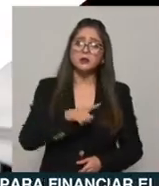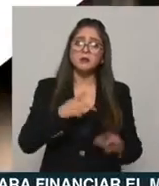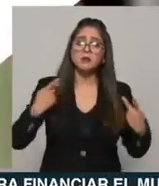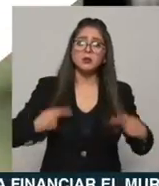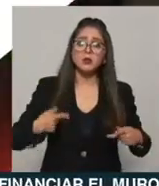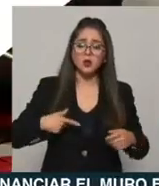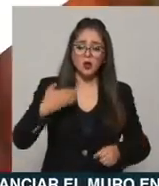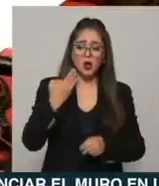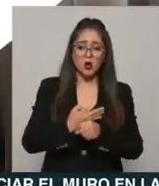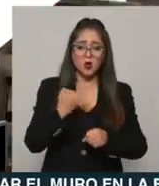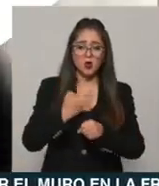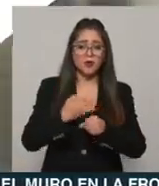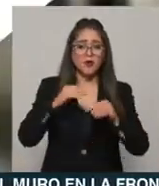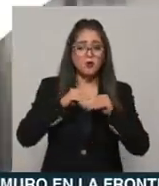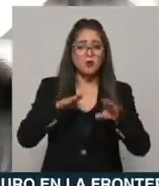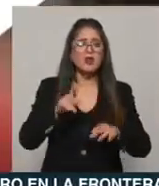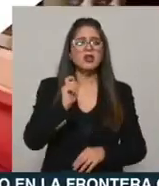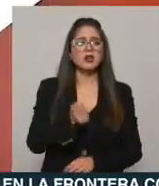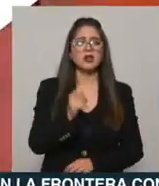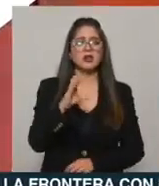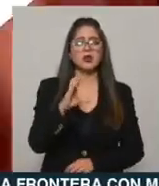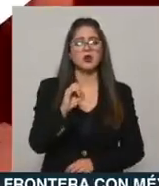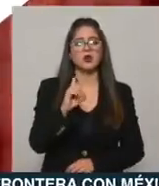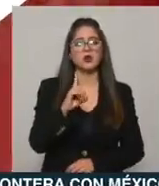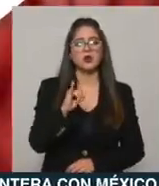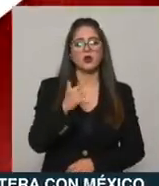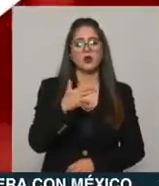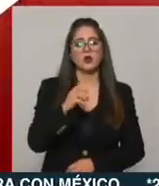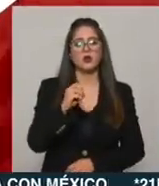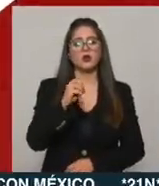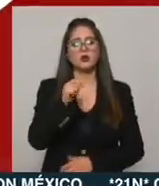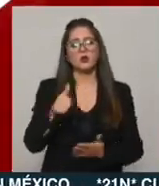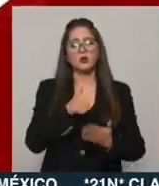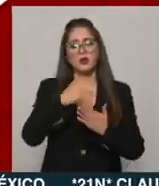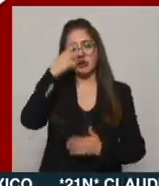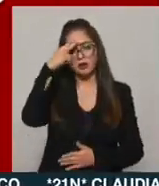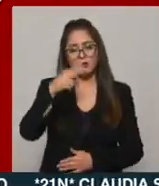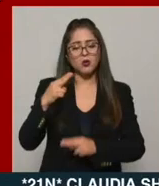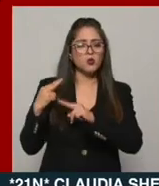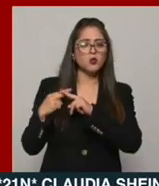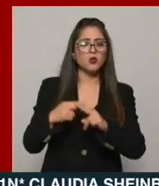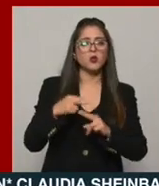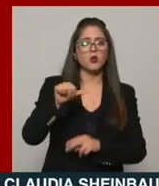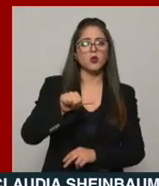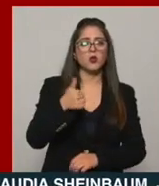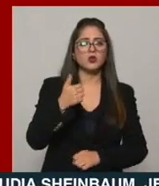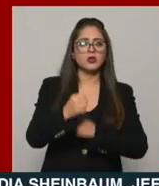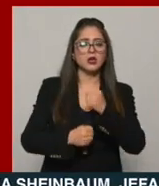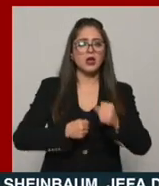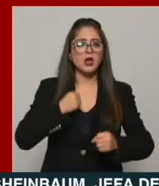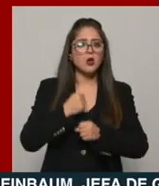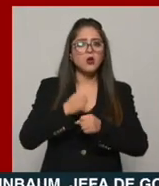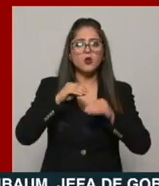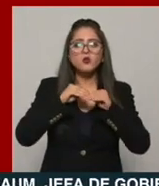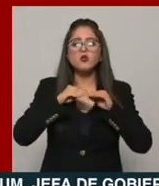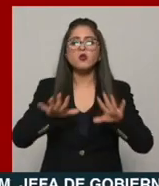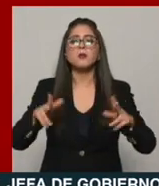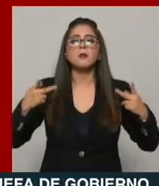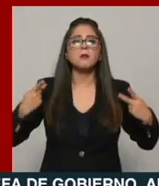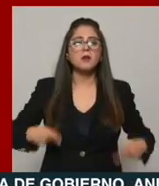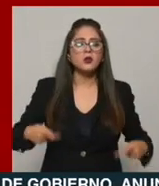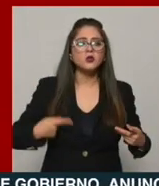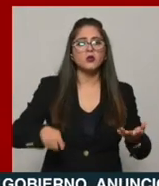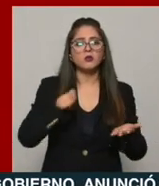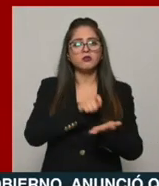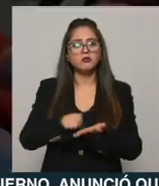día de hoy con ustedes. Código Ciudad de México, Radio Cultural en Línea, cumple 11 años. 11 años de dar voz a creadores, a escritores,